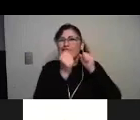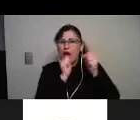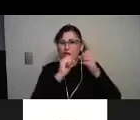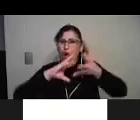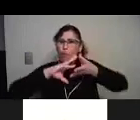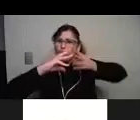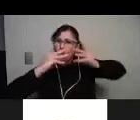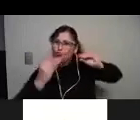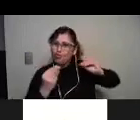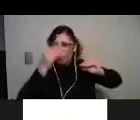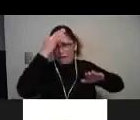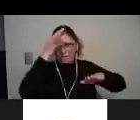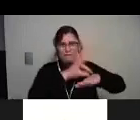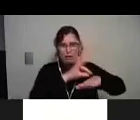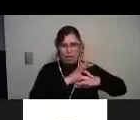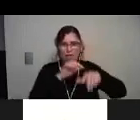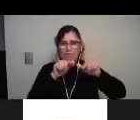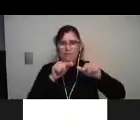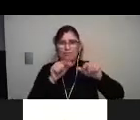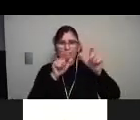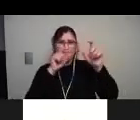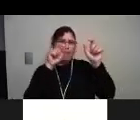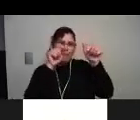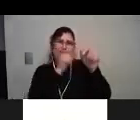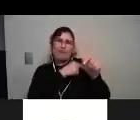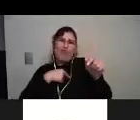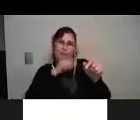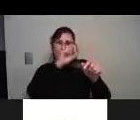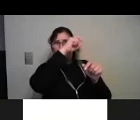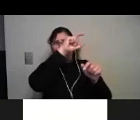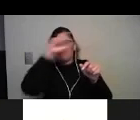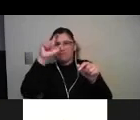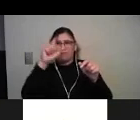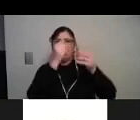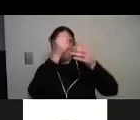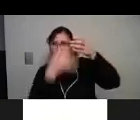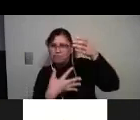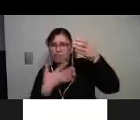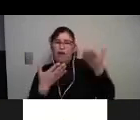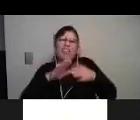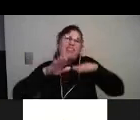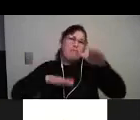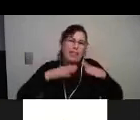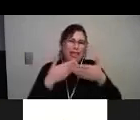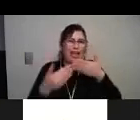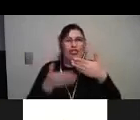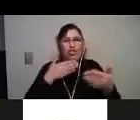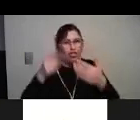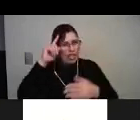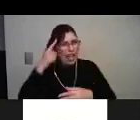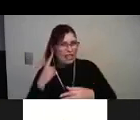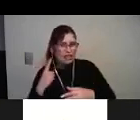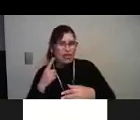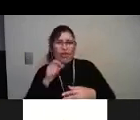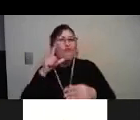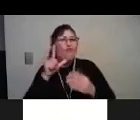¿ya? De acuerdo a la lesión, de acuerdo a dónde esté alojada la lesión, ¿ya? Y